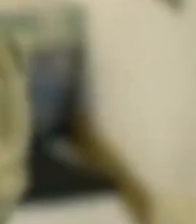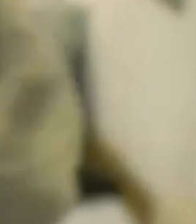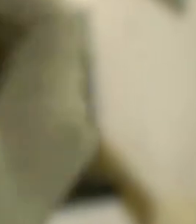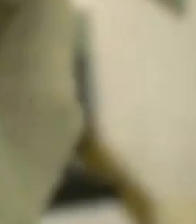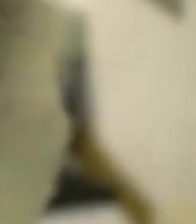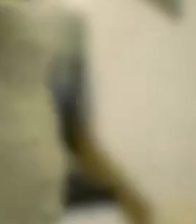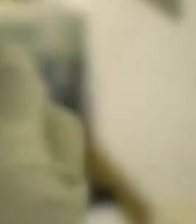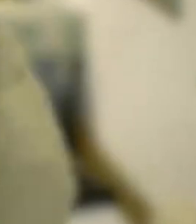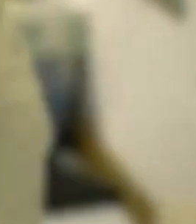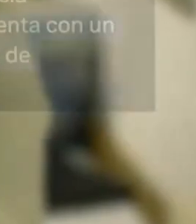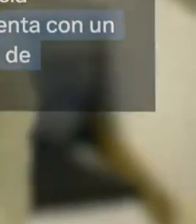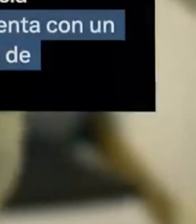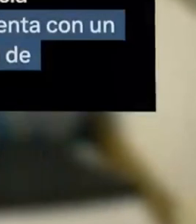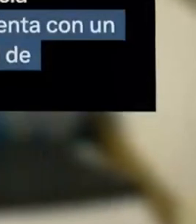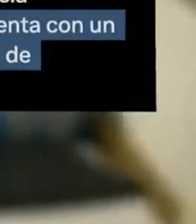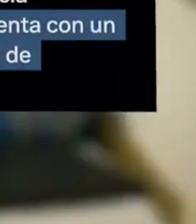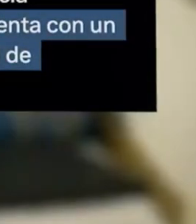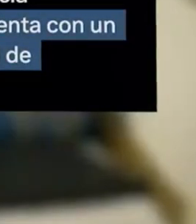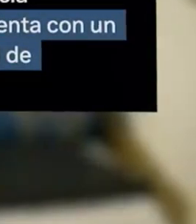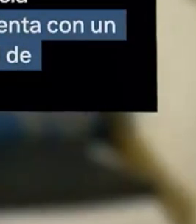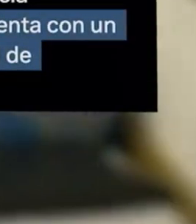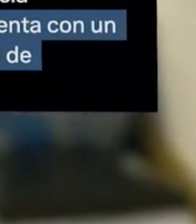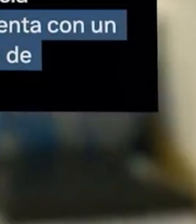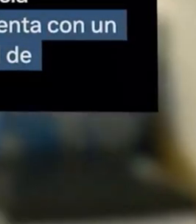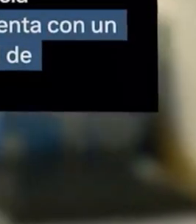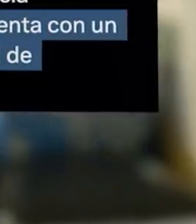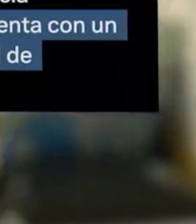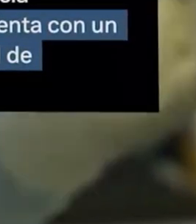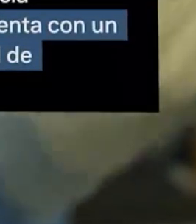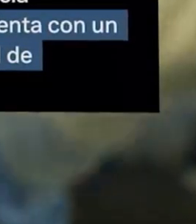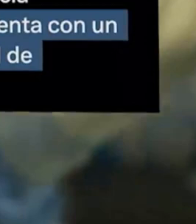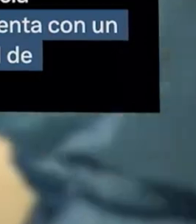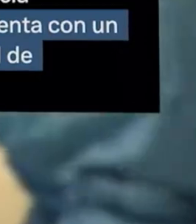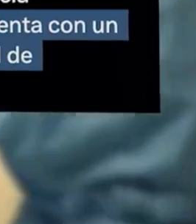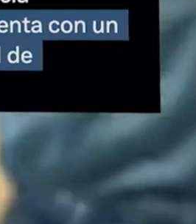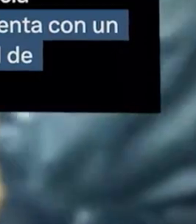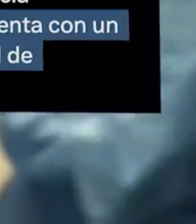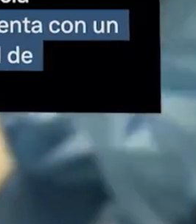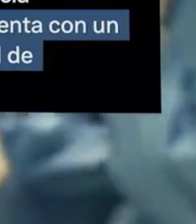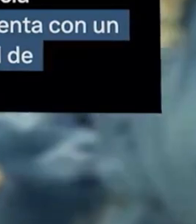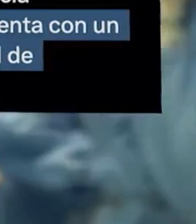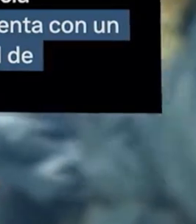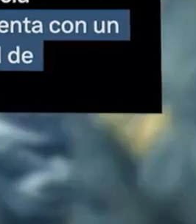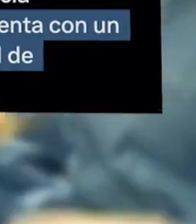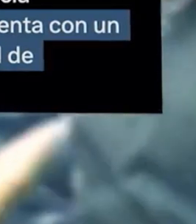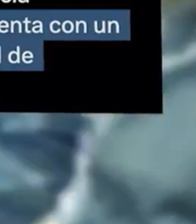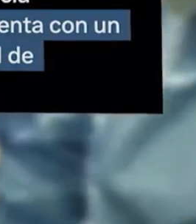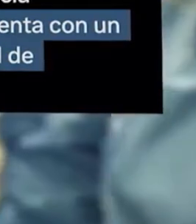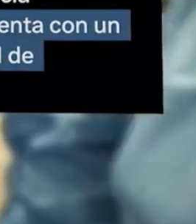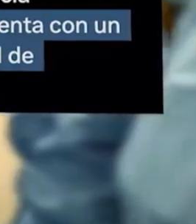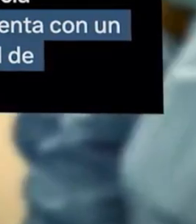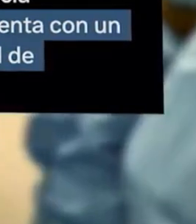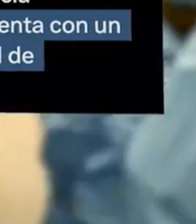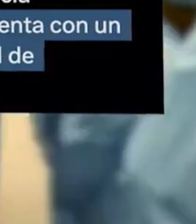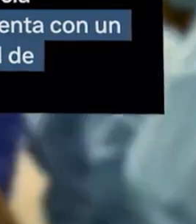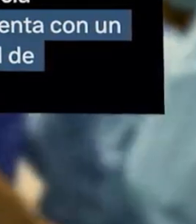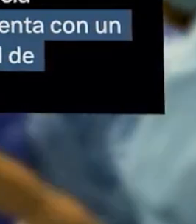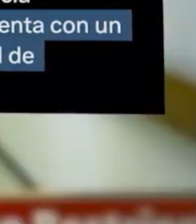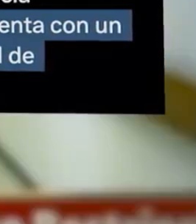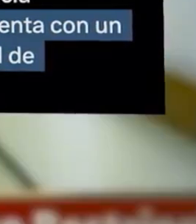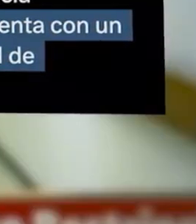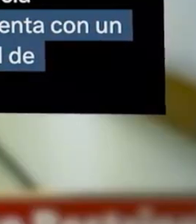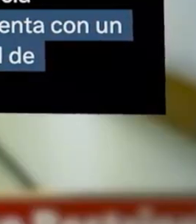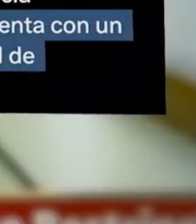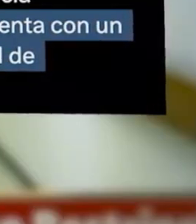de la Ciudad de México informó el 15 de enero que con respecto a la situación de COVID-19 en la capital del país, solo